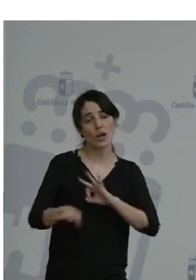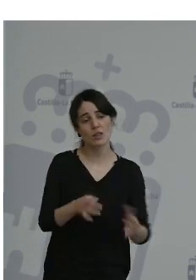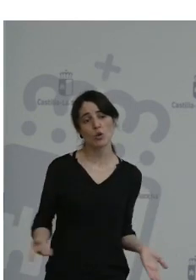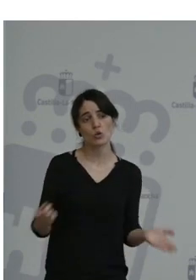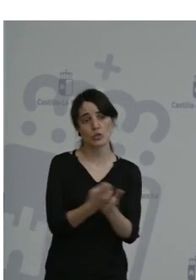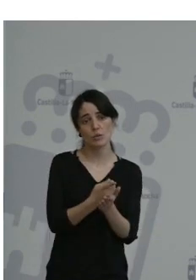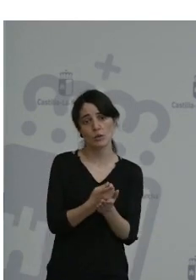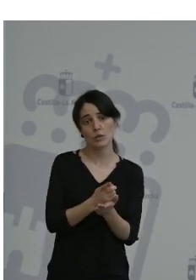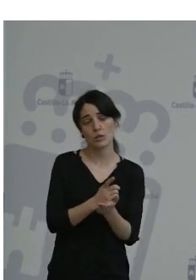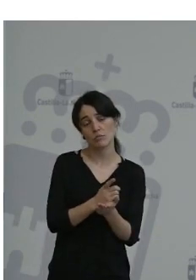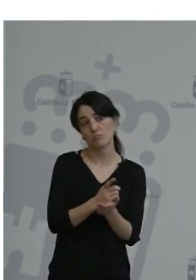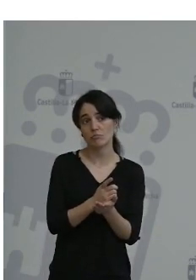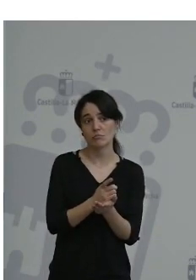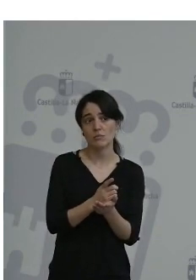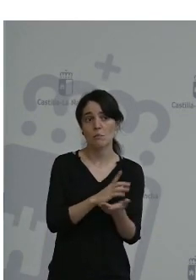a sus necesidades